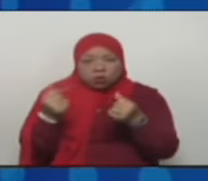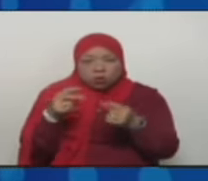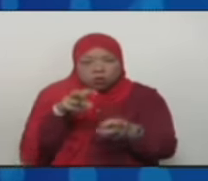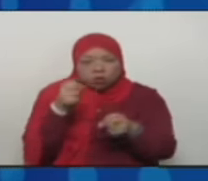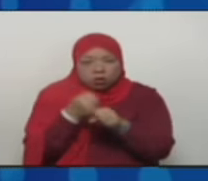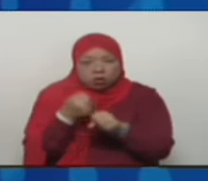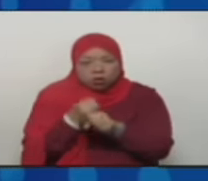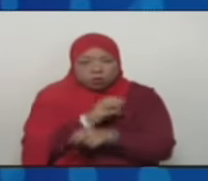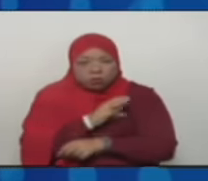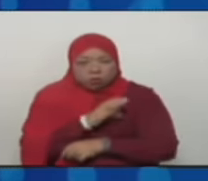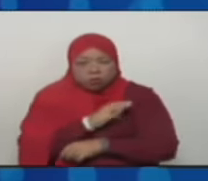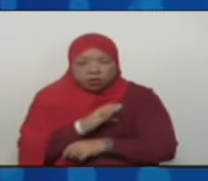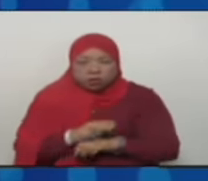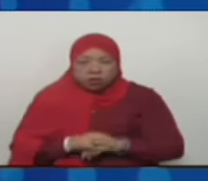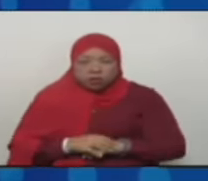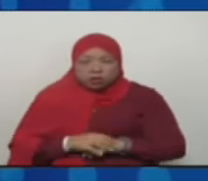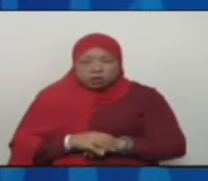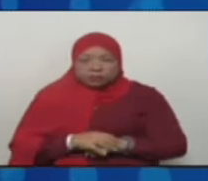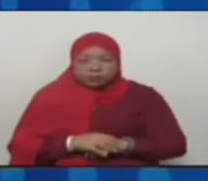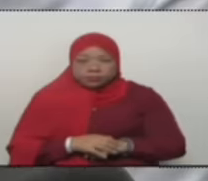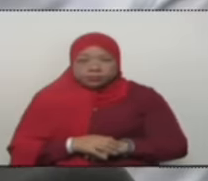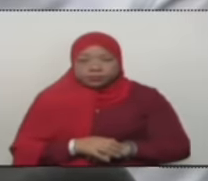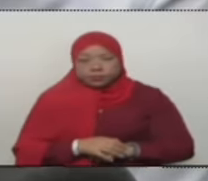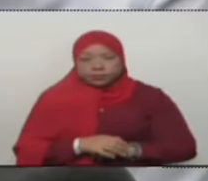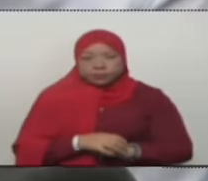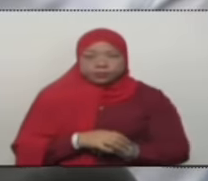año me pertenecen a mí.